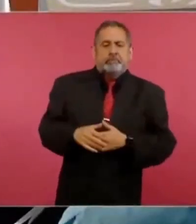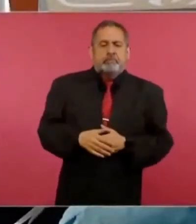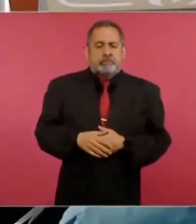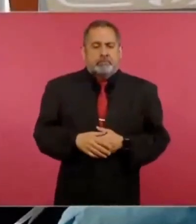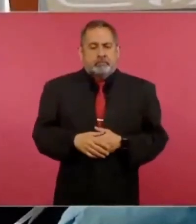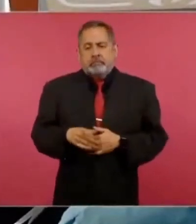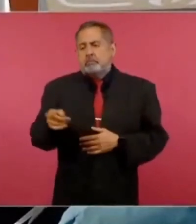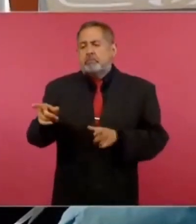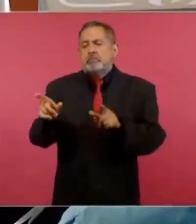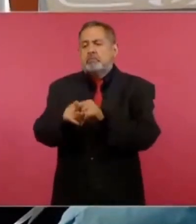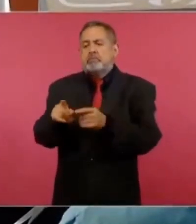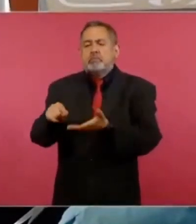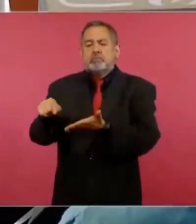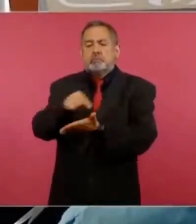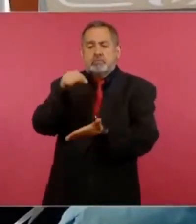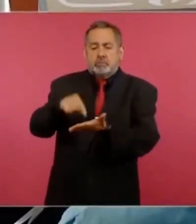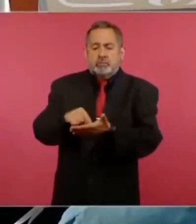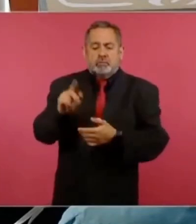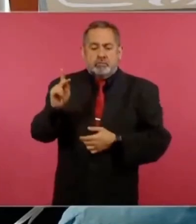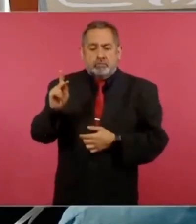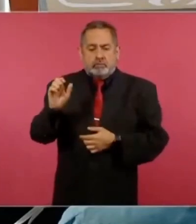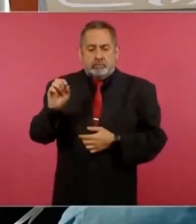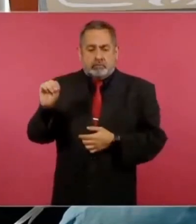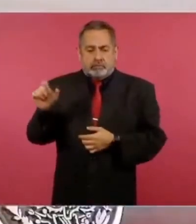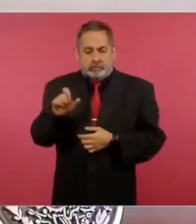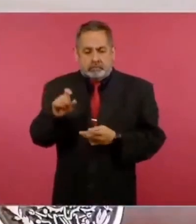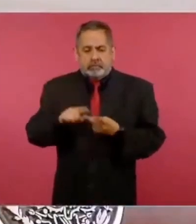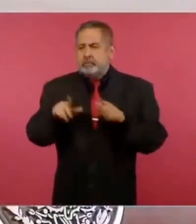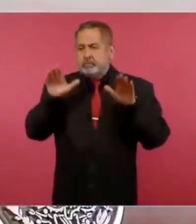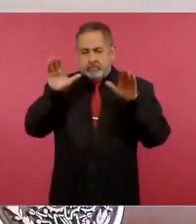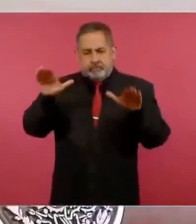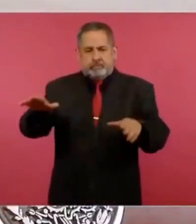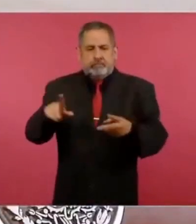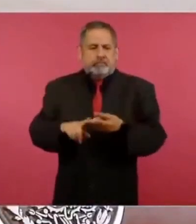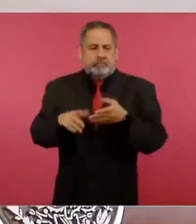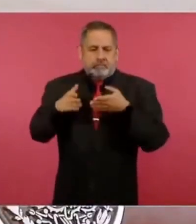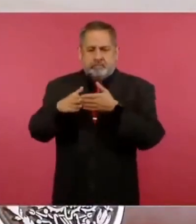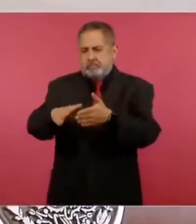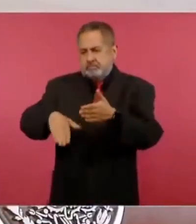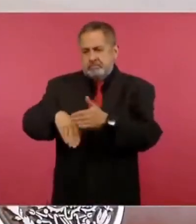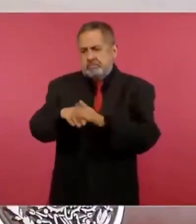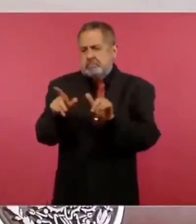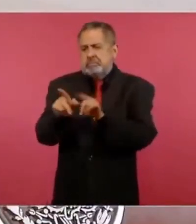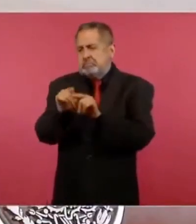las instalaciones estratégicas de Pemex, los aeropuertos, los puertos.